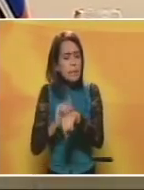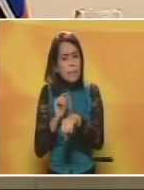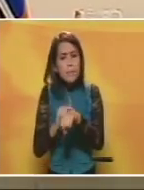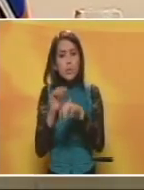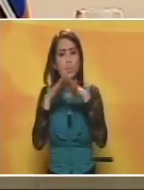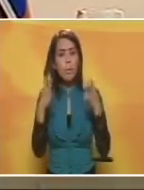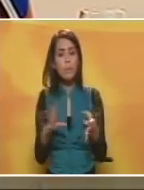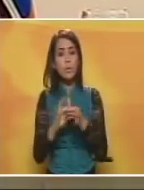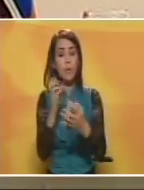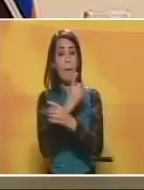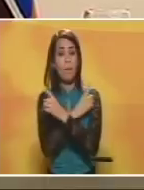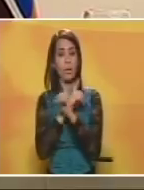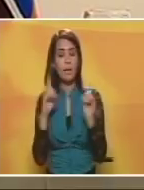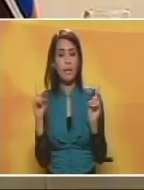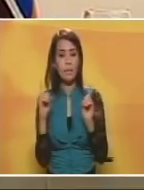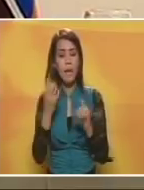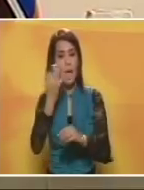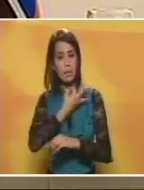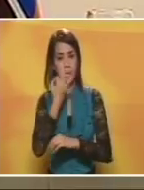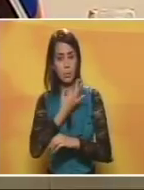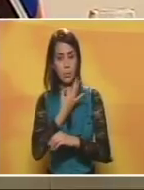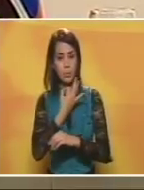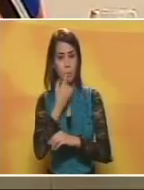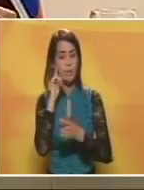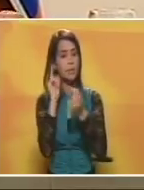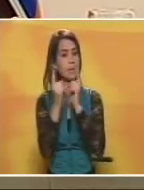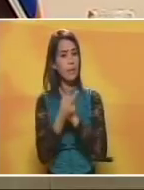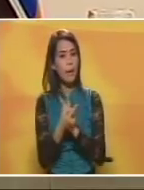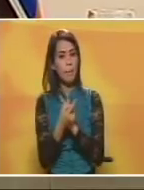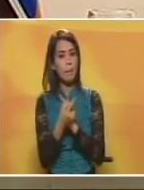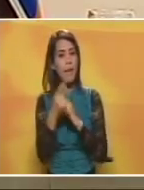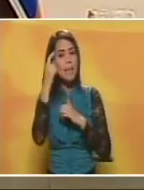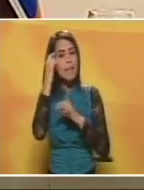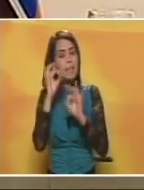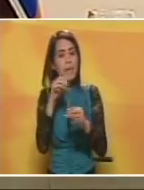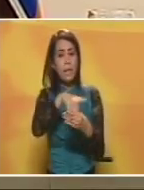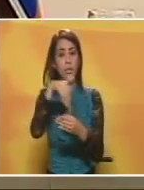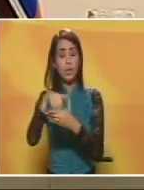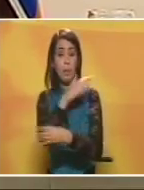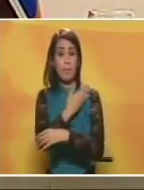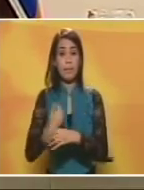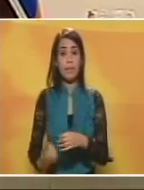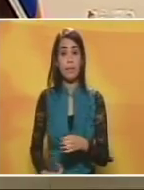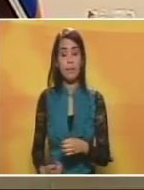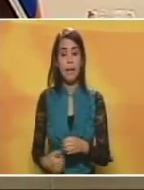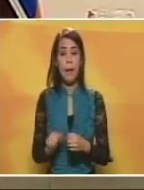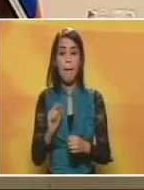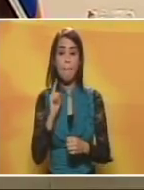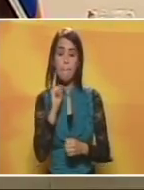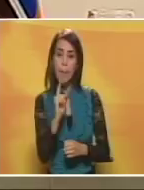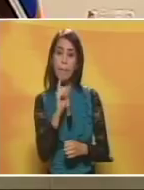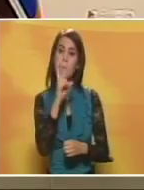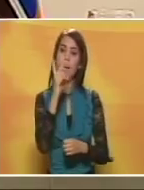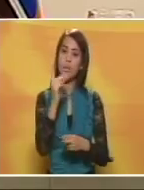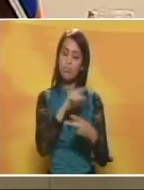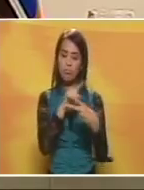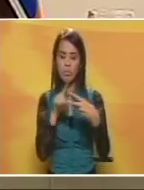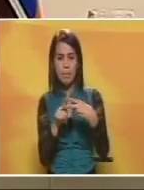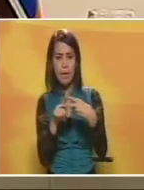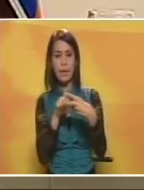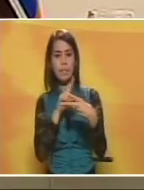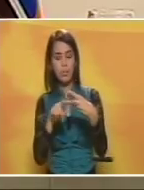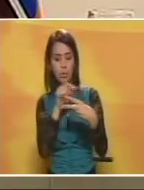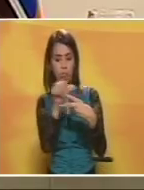Mesa de la Unidad Democrática aseguraba que si se cambia la fecha de las elecciones presidenciales para la primera o segunda semana de